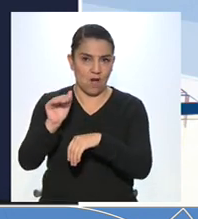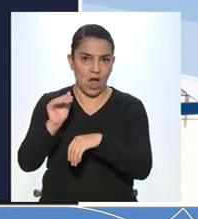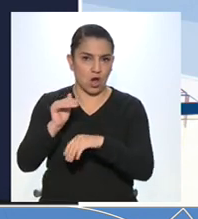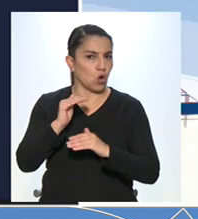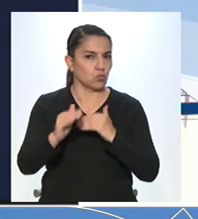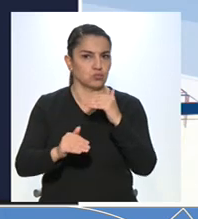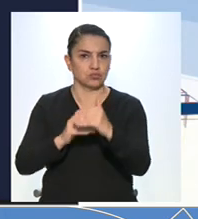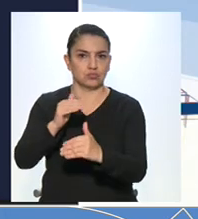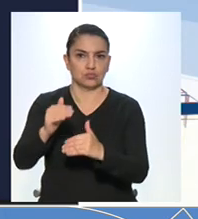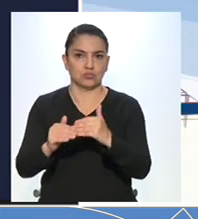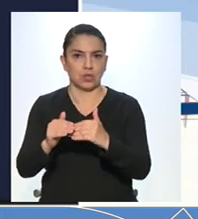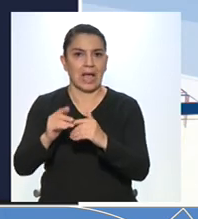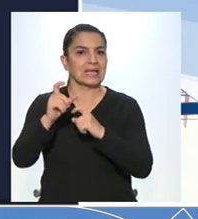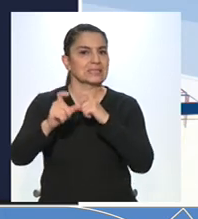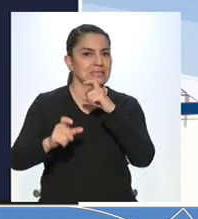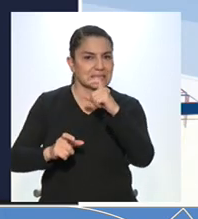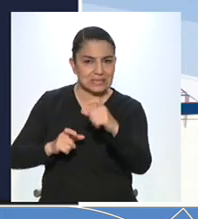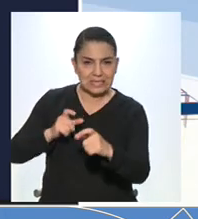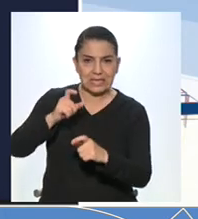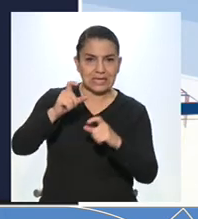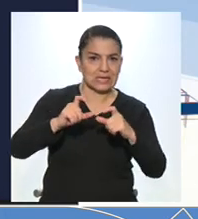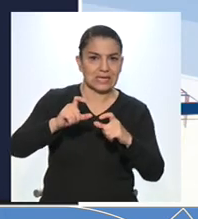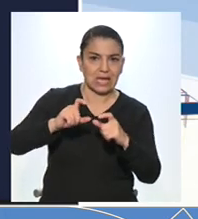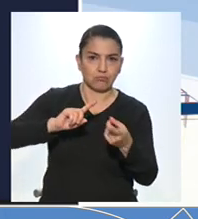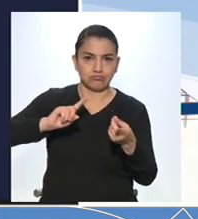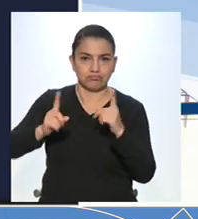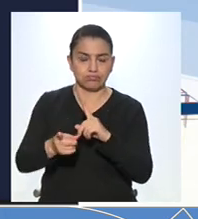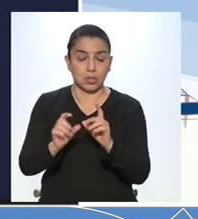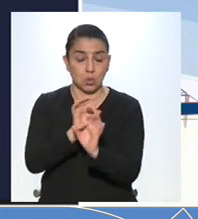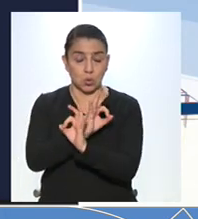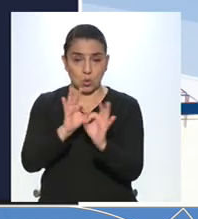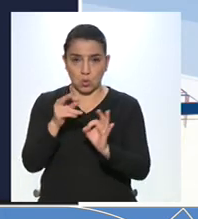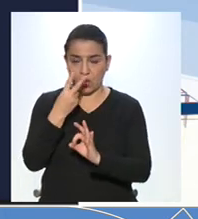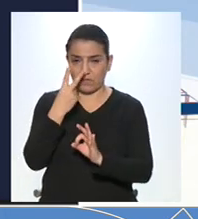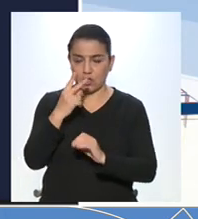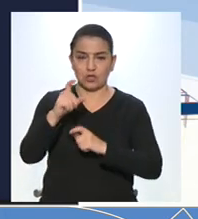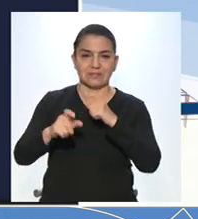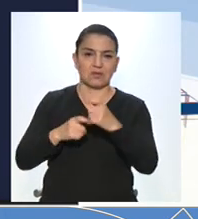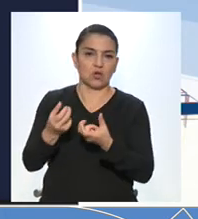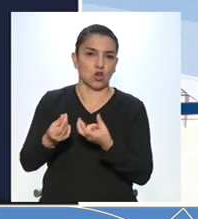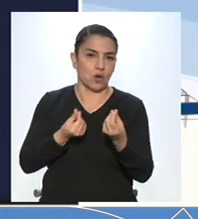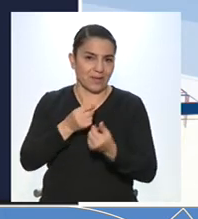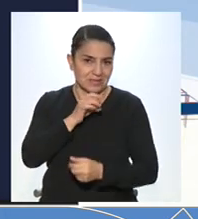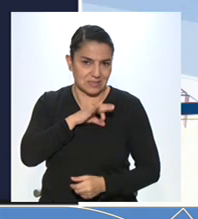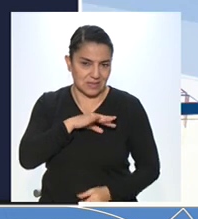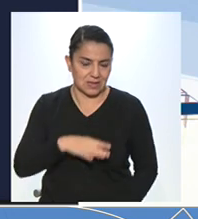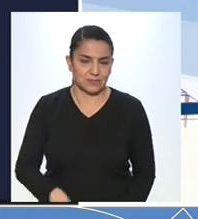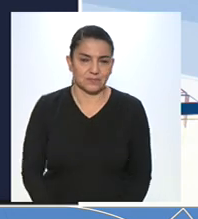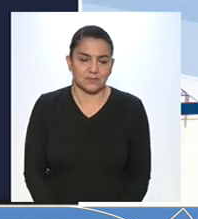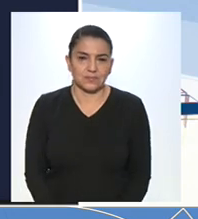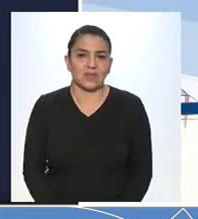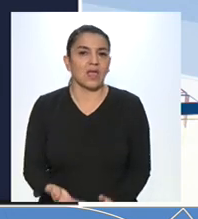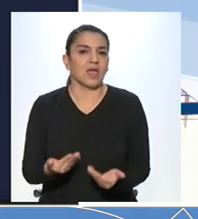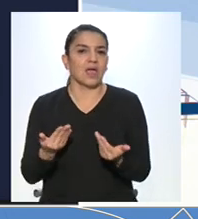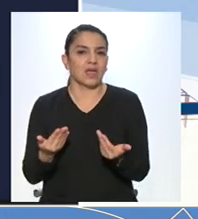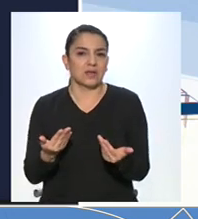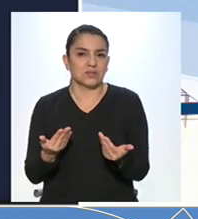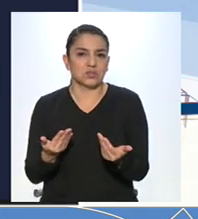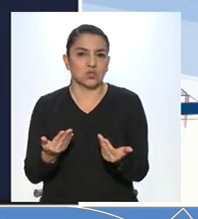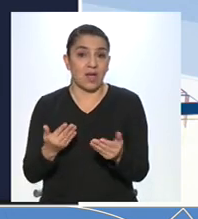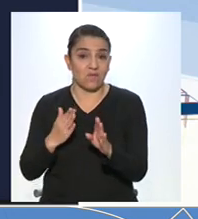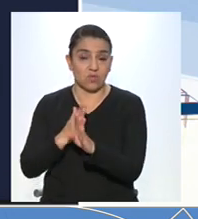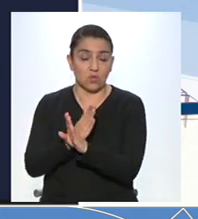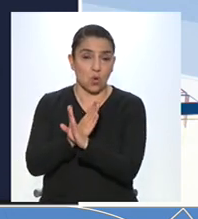forma contracíclica, cosa que nunca habíamos visto en un ciclo económico en Chile. Eso, por supuesto,